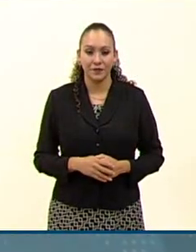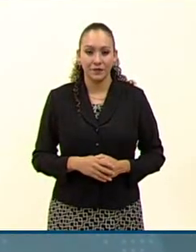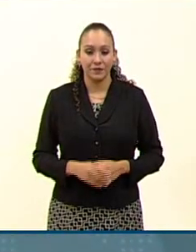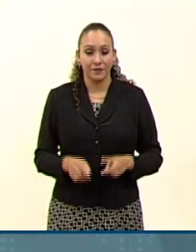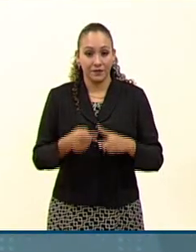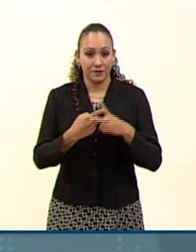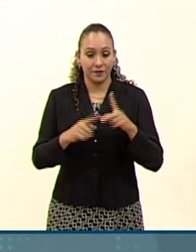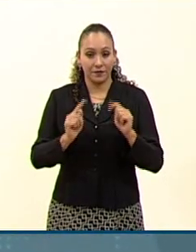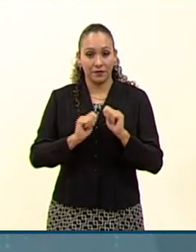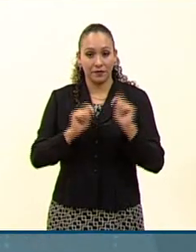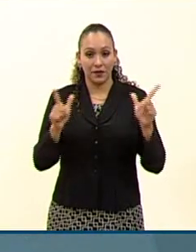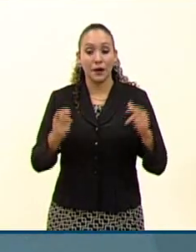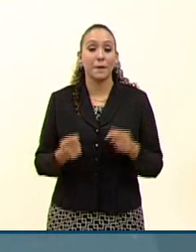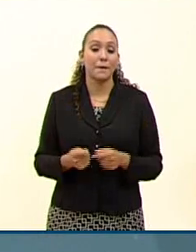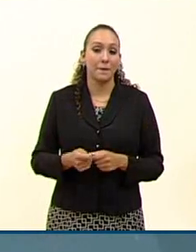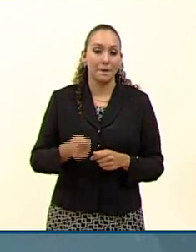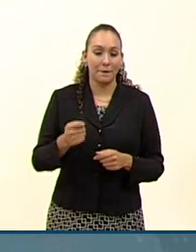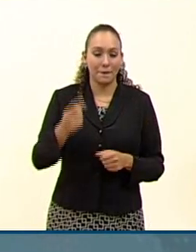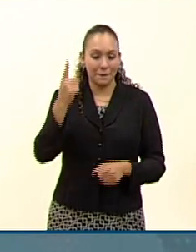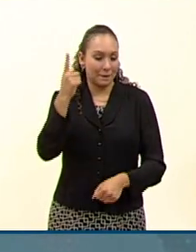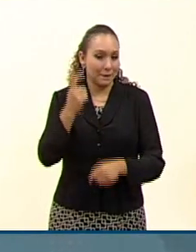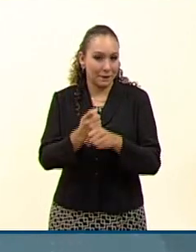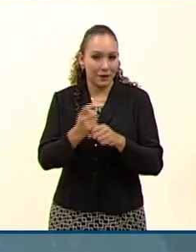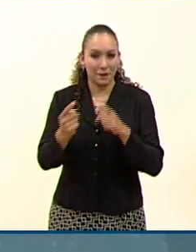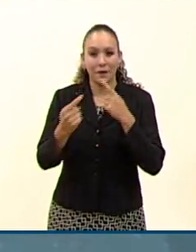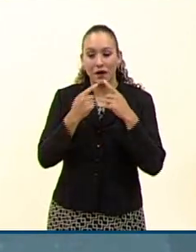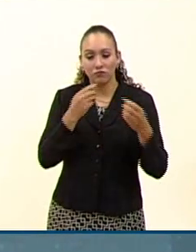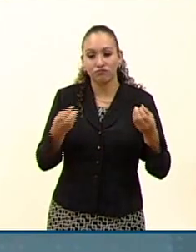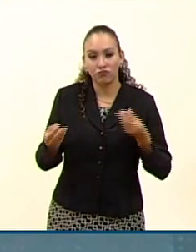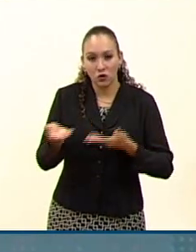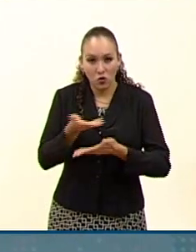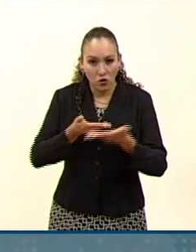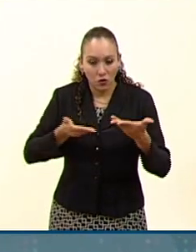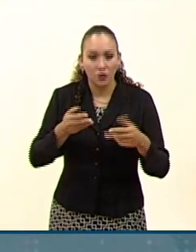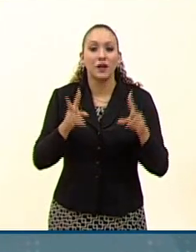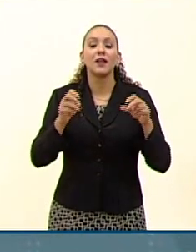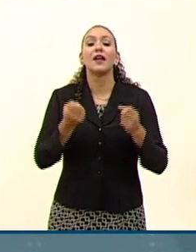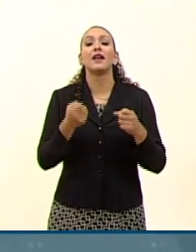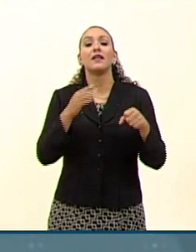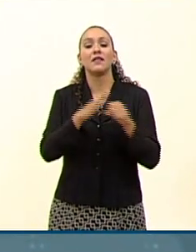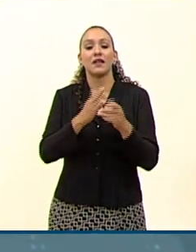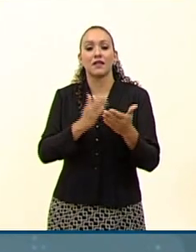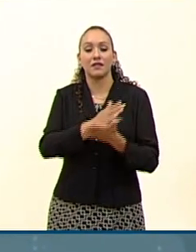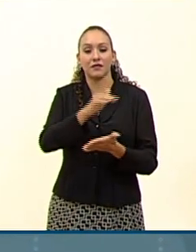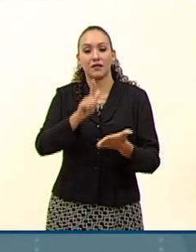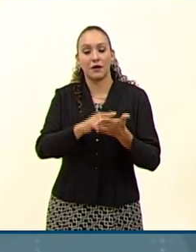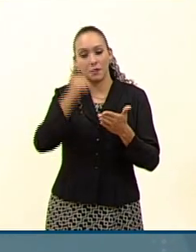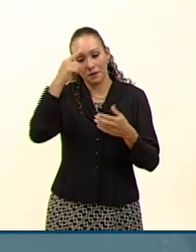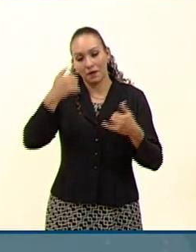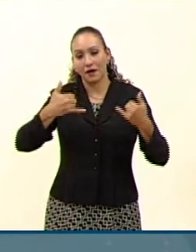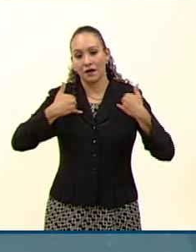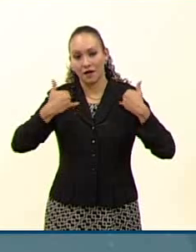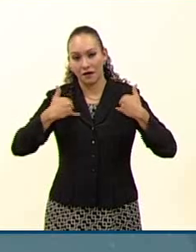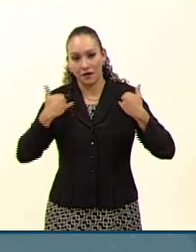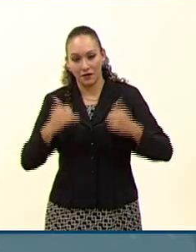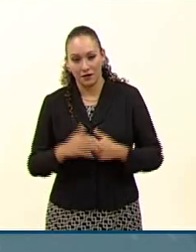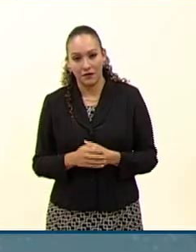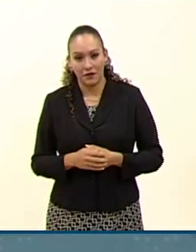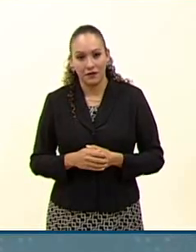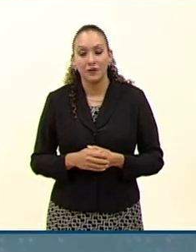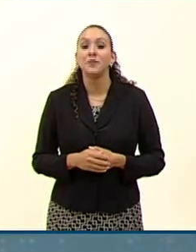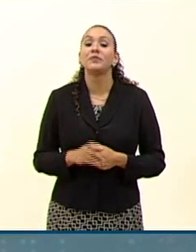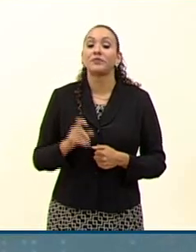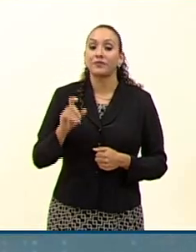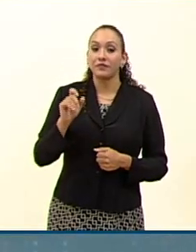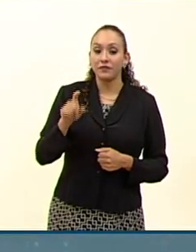Inició en Tlaxcala el primer conversatorio entre la Sala Penal y Especializada en Administración de Justicia para Adolescentes y la Delegación Estatal